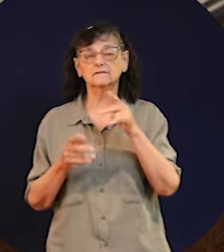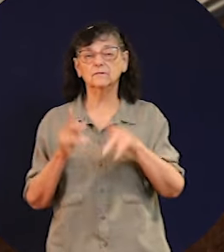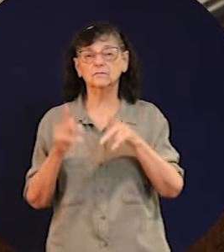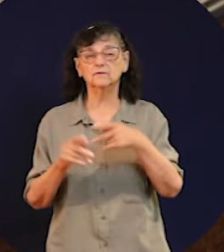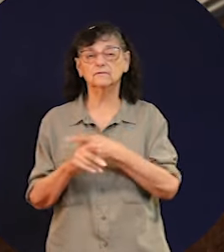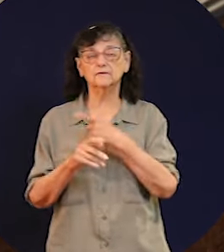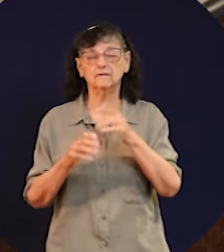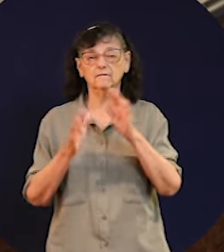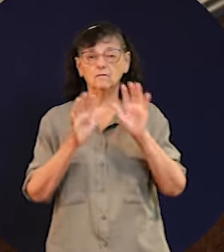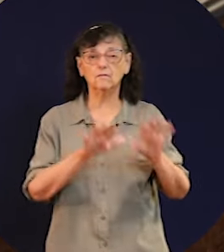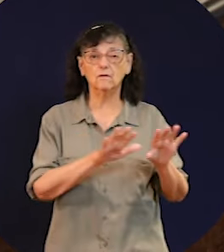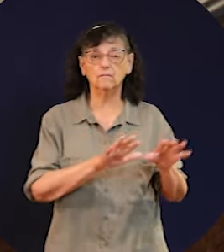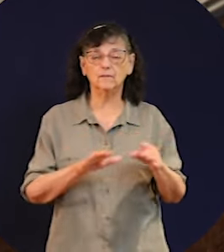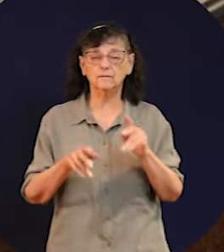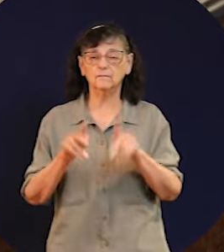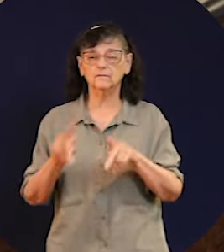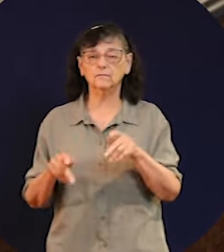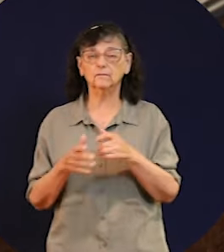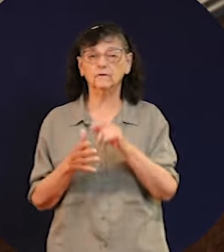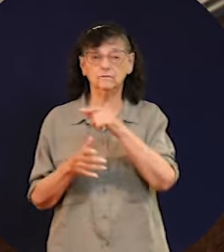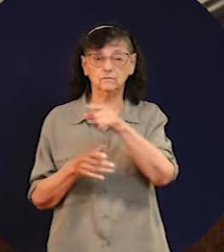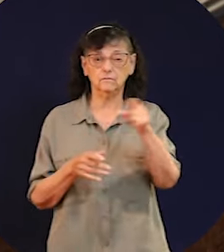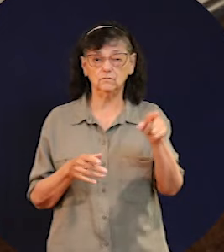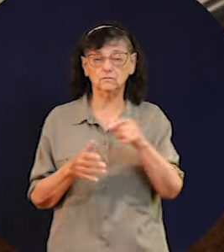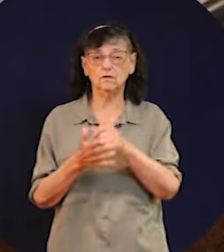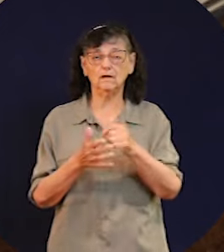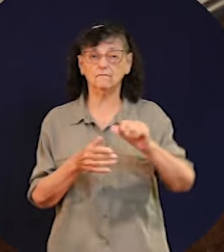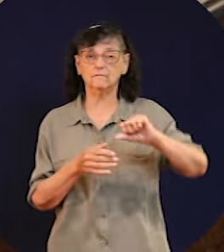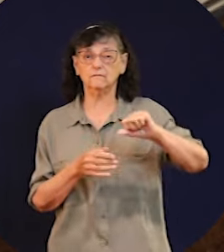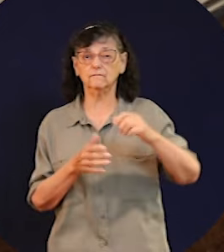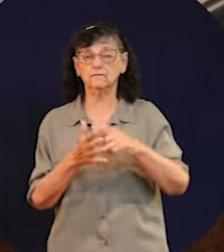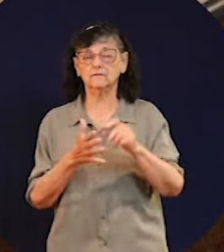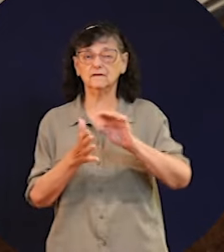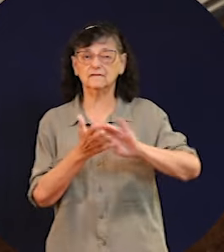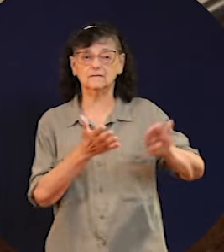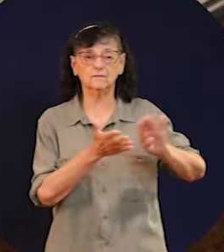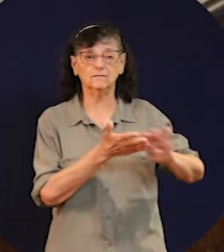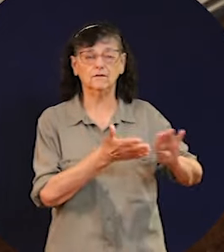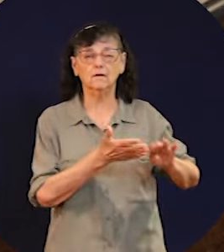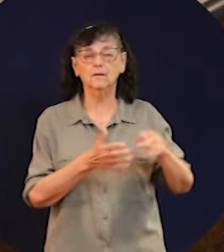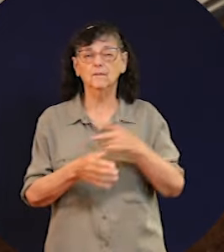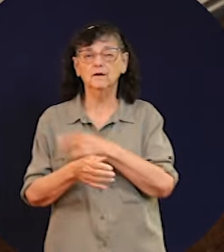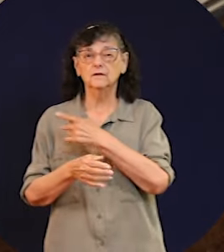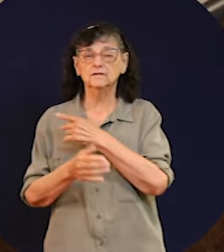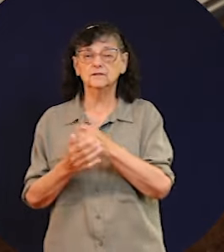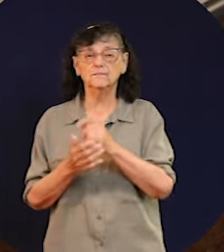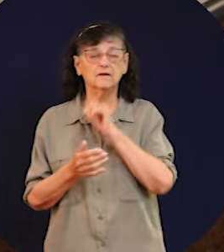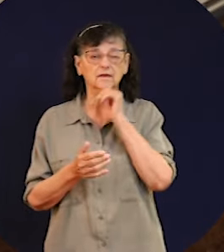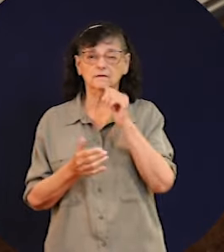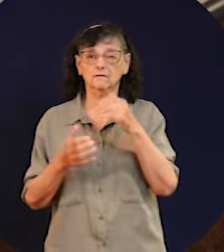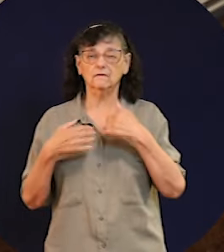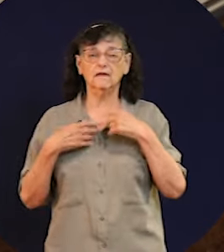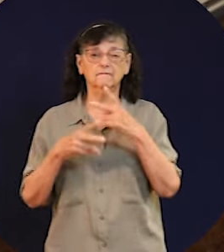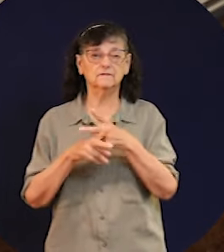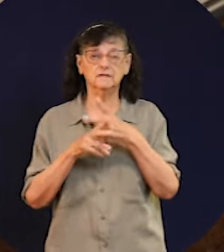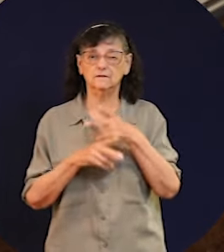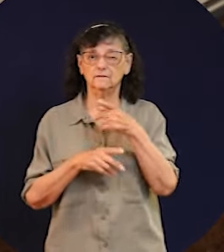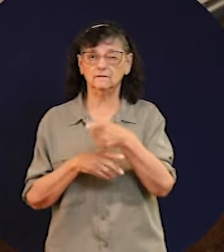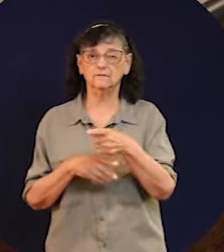que apacientan a mi pueblo. Ustedes han rechazado y dispersado a mis ovejas y no las han